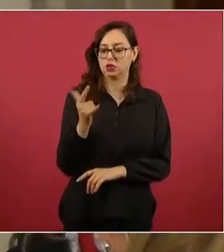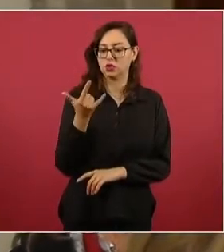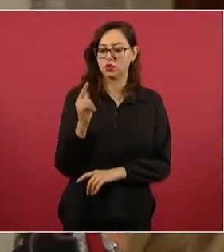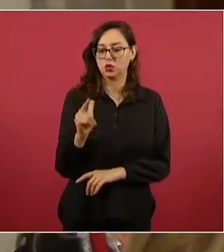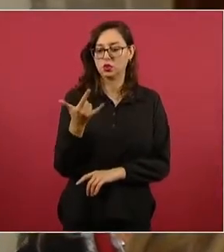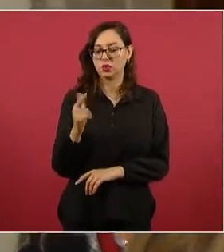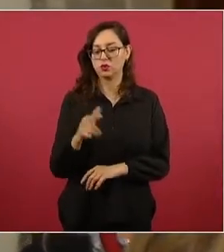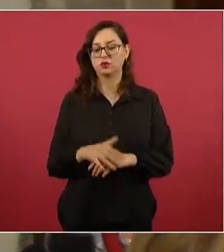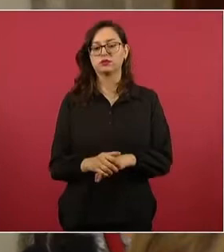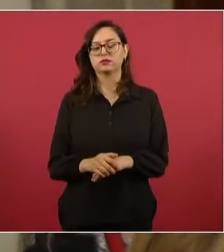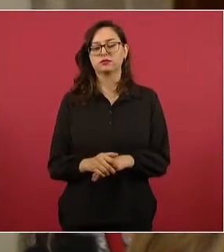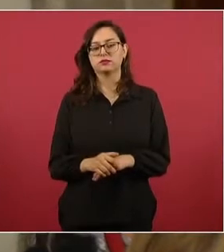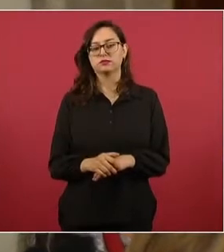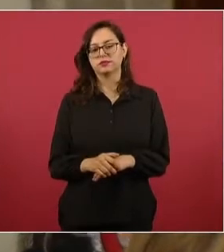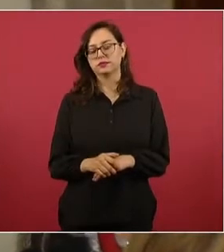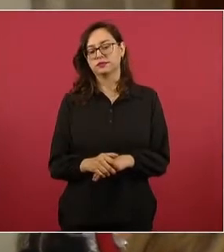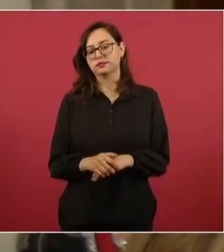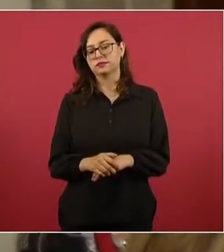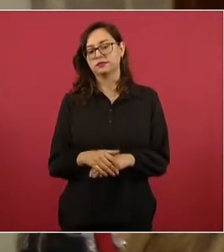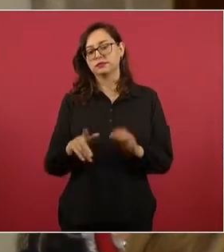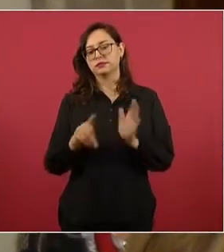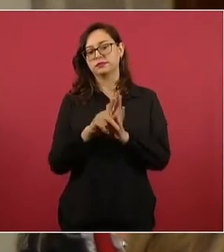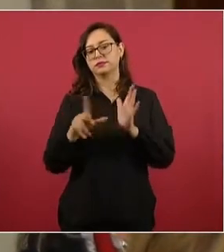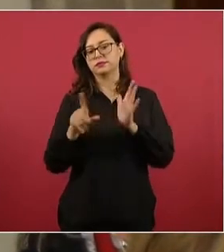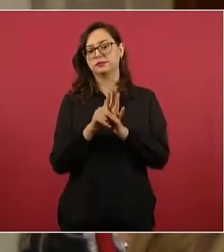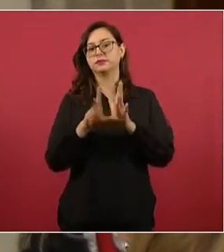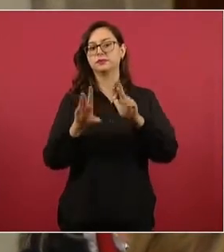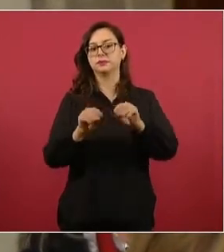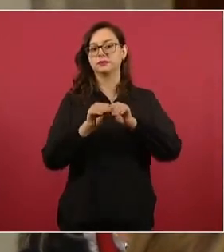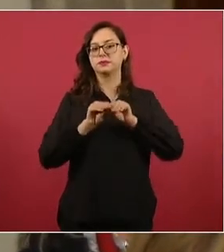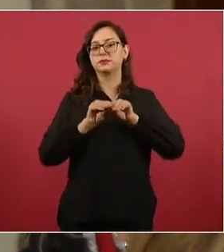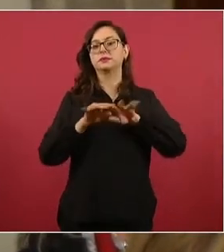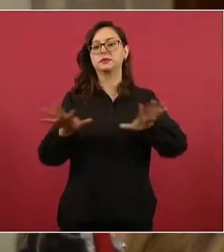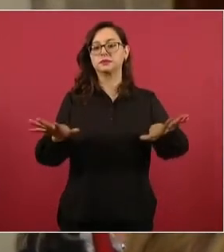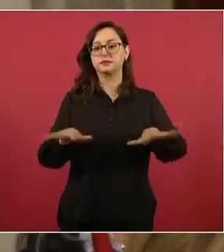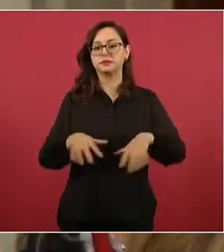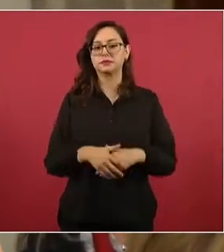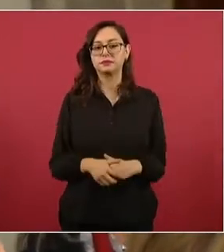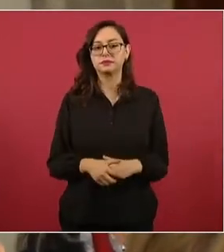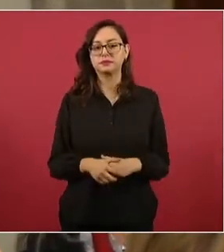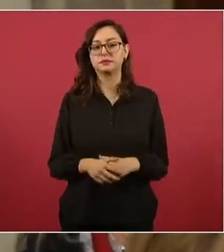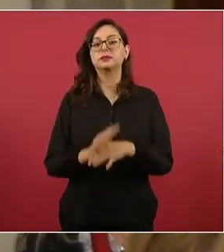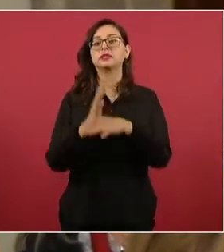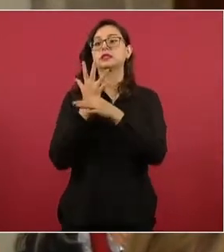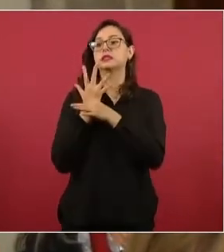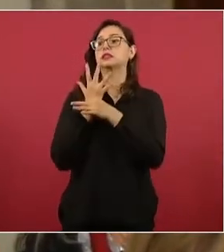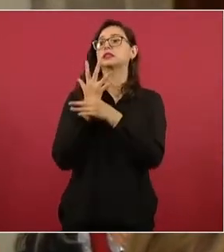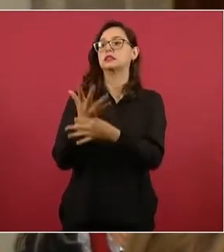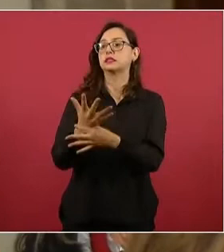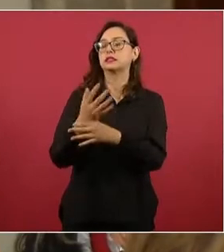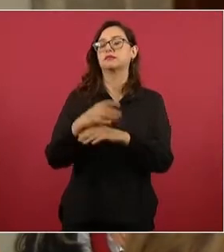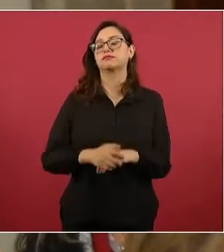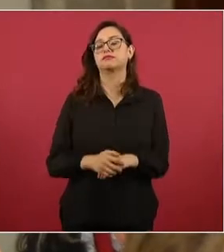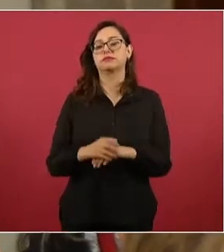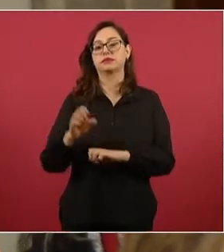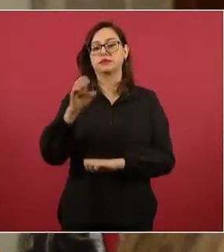Monde donde se hablaba de que la compañía Nestlé